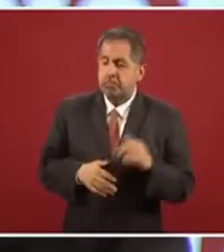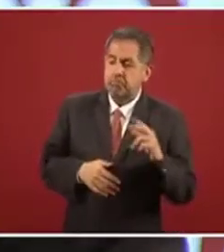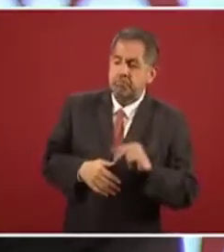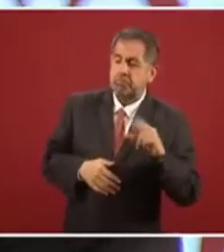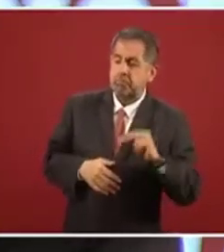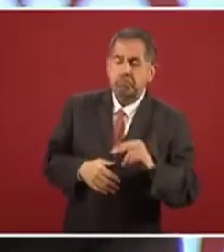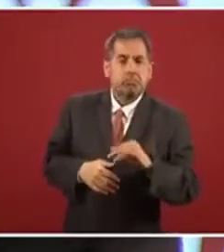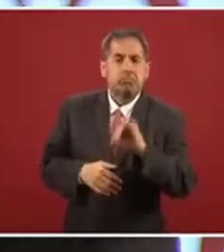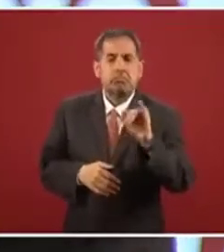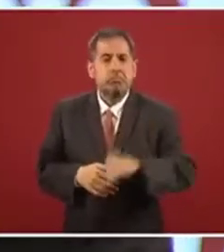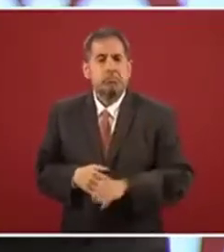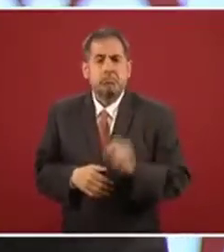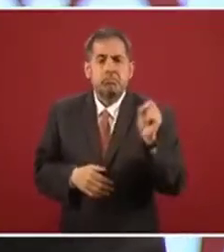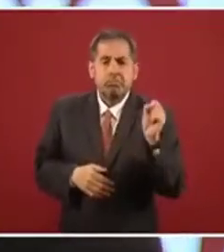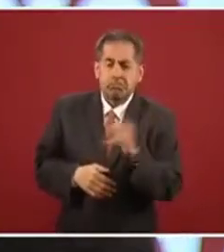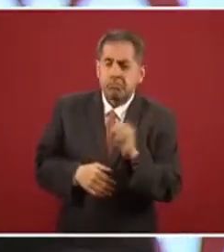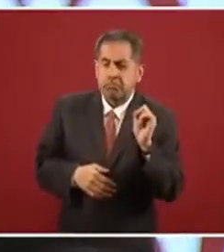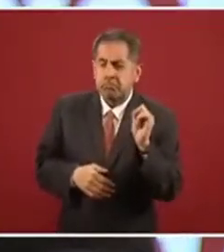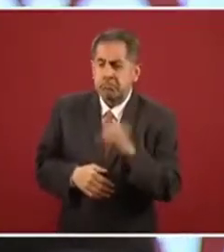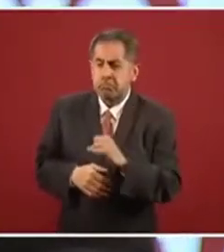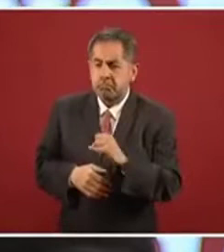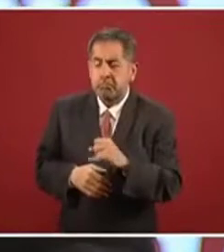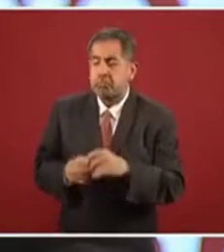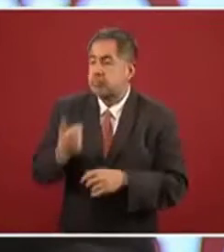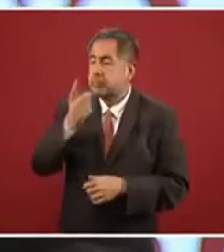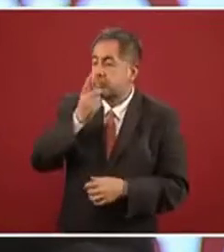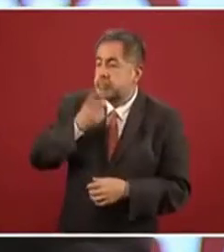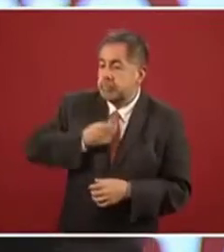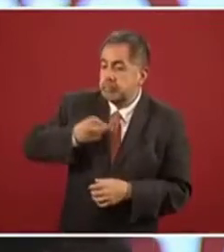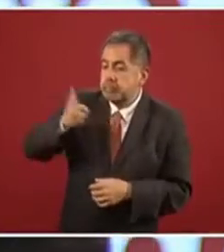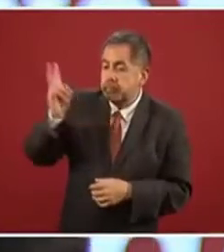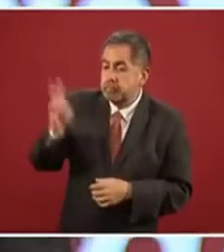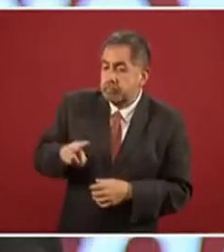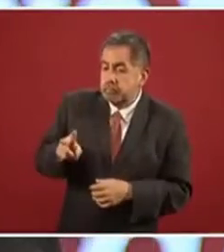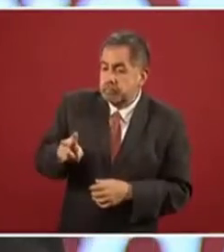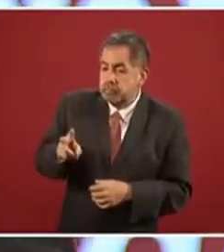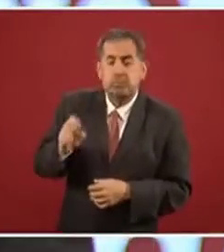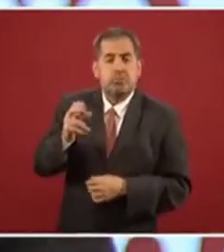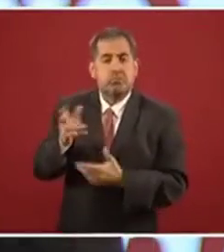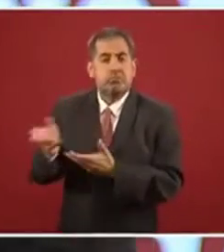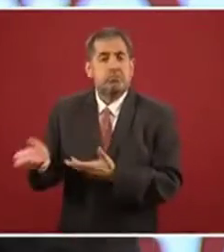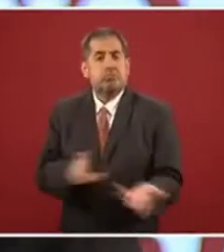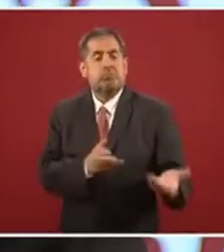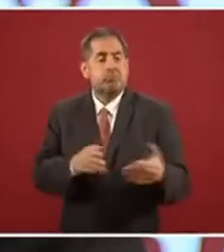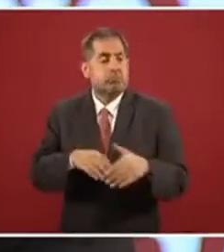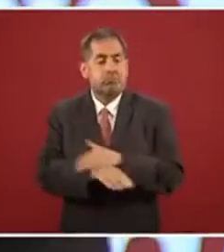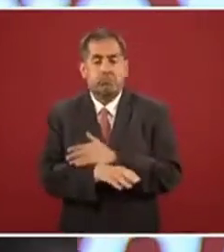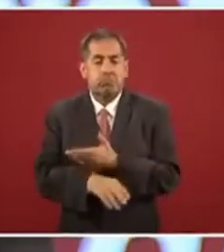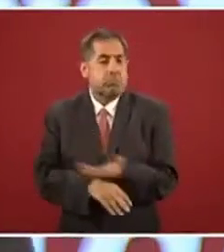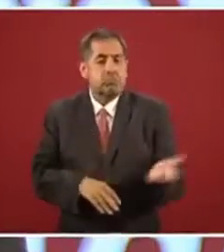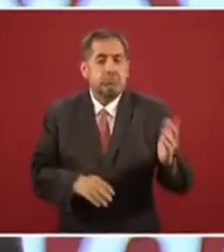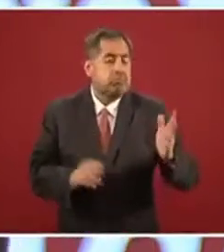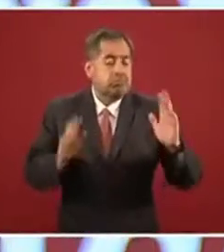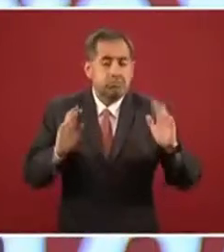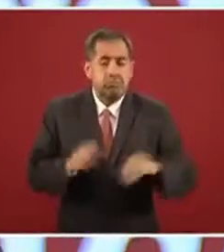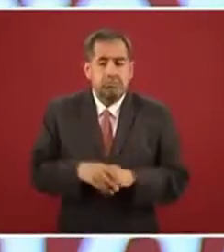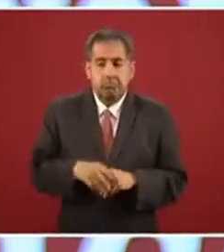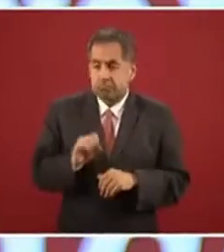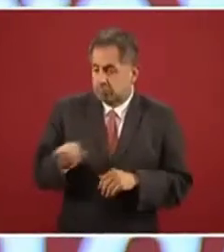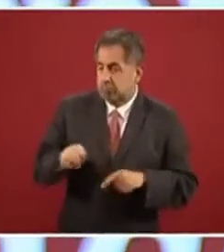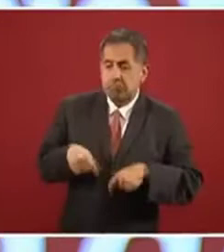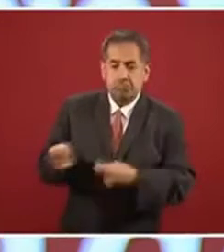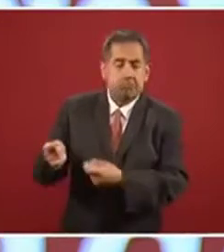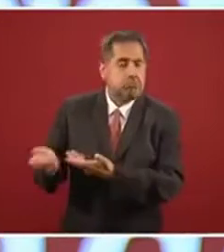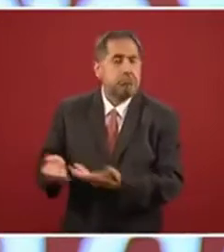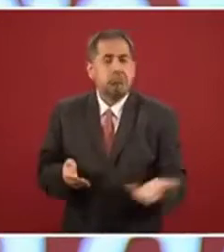refugio. Lo que se les pide es veracidad, que digan la verdad a la autoridad. Y entonces se les concede el